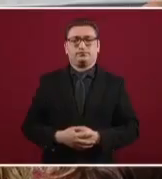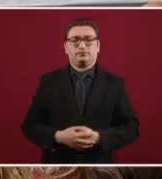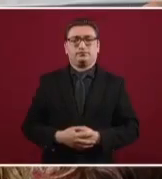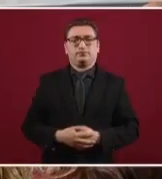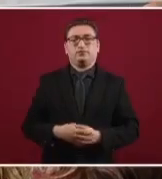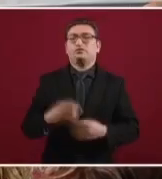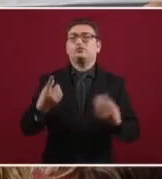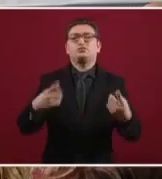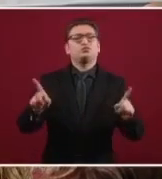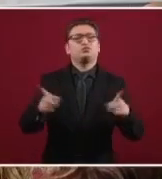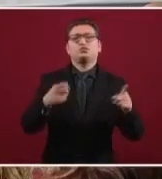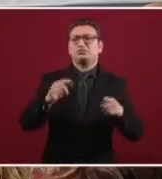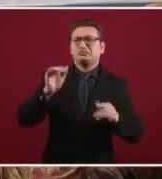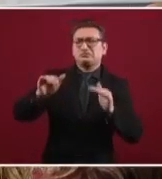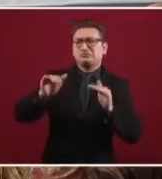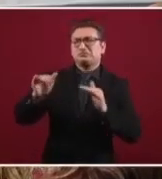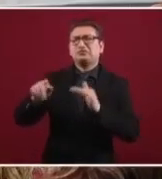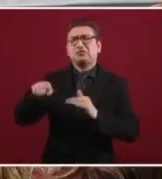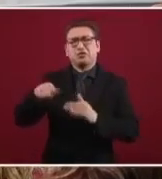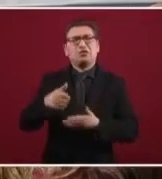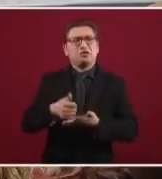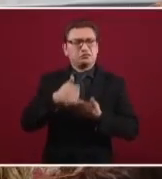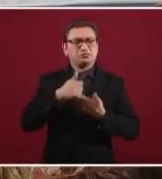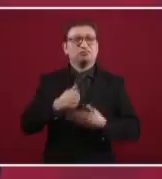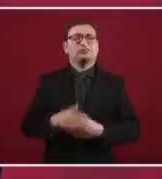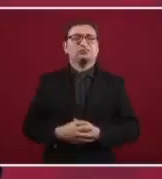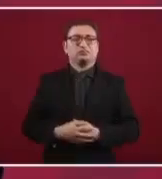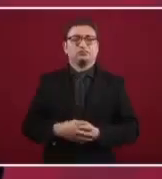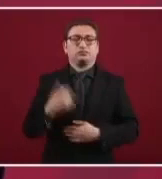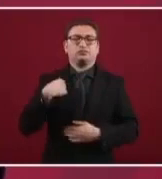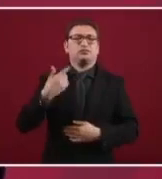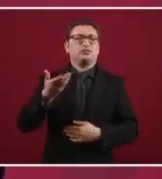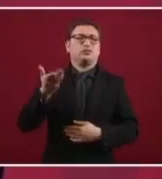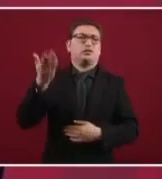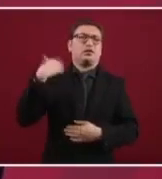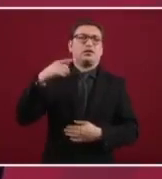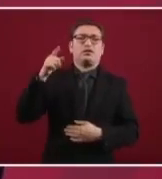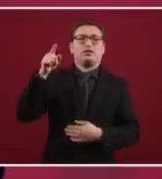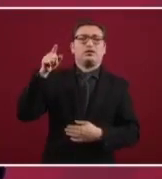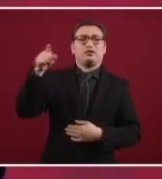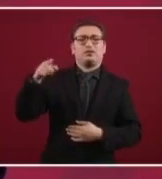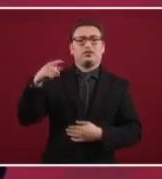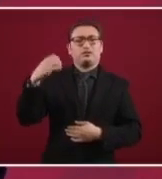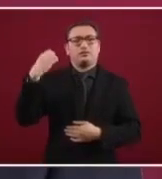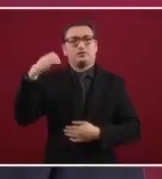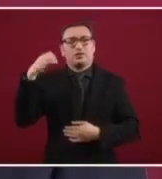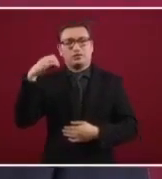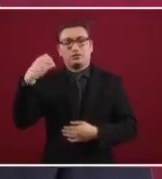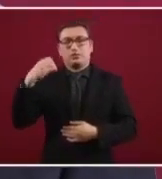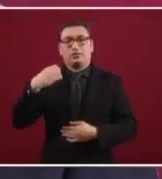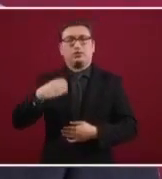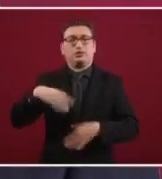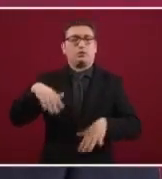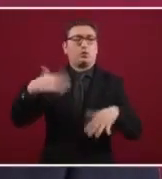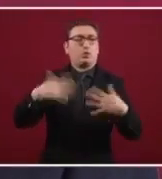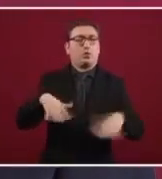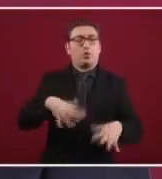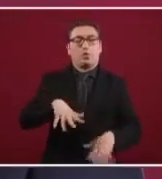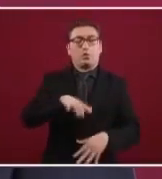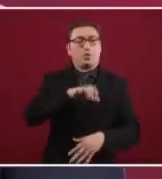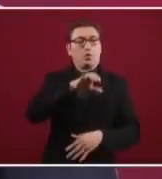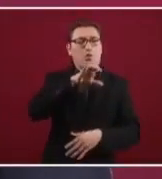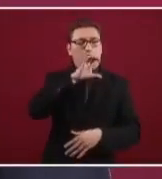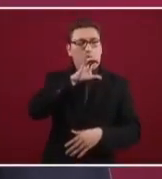los músicos. Ahora que estuve de nuevo en Oaxaca, impresionante